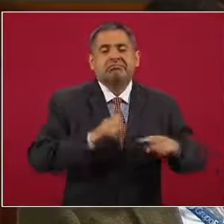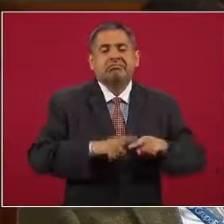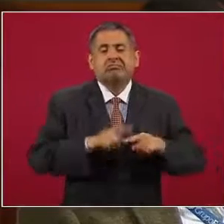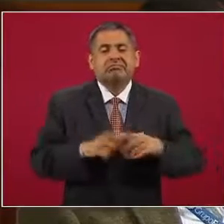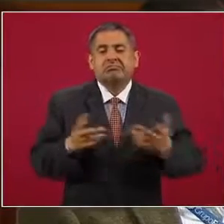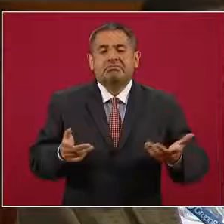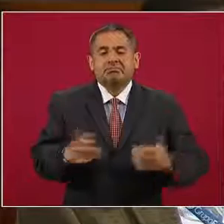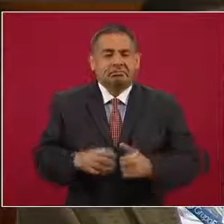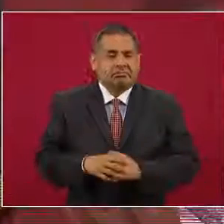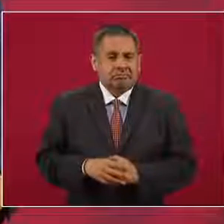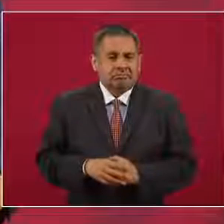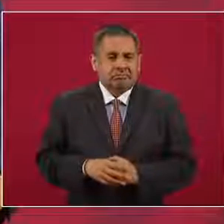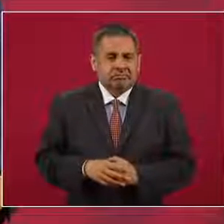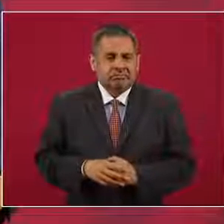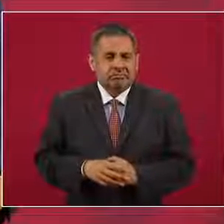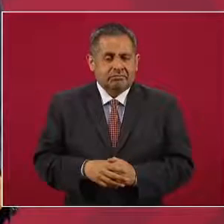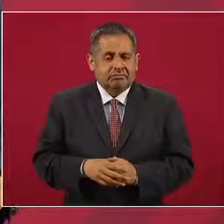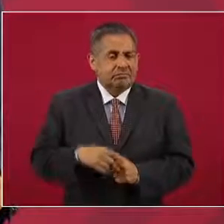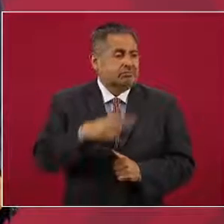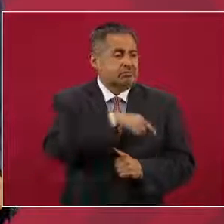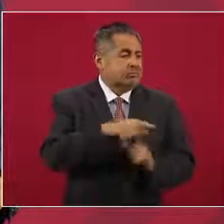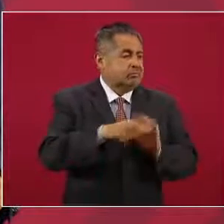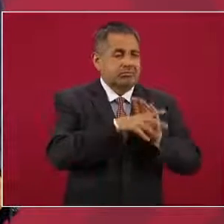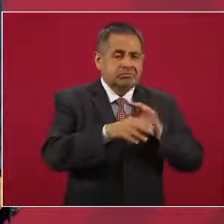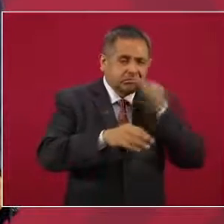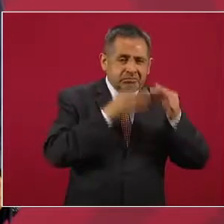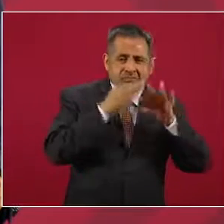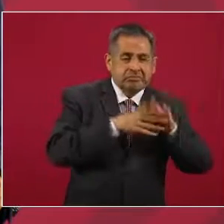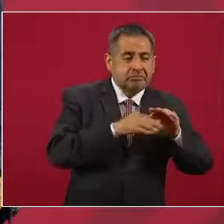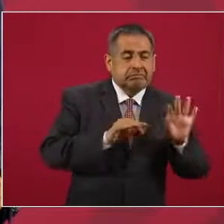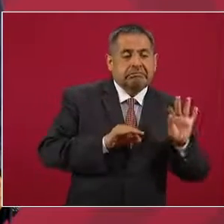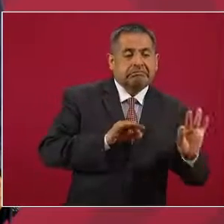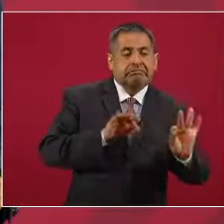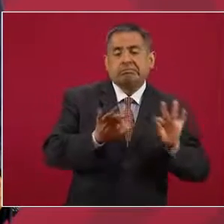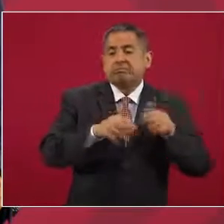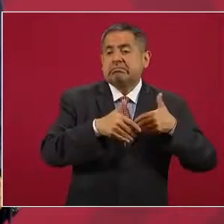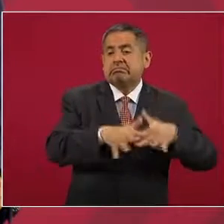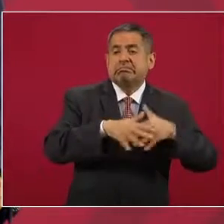por medios de información,